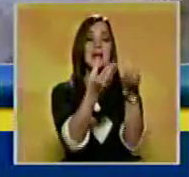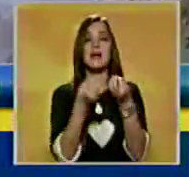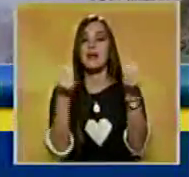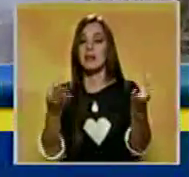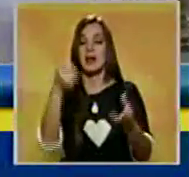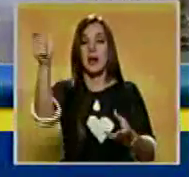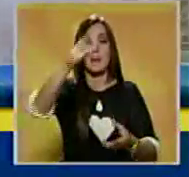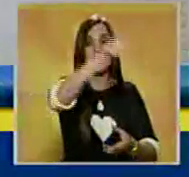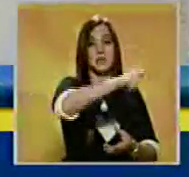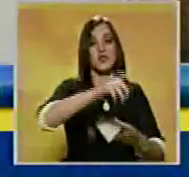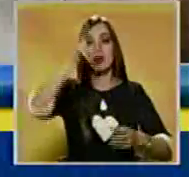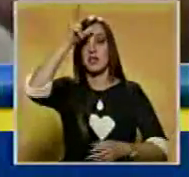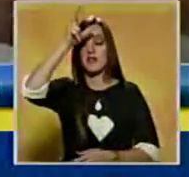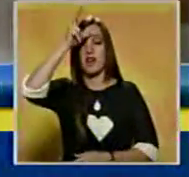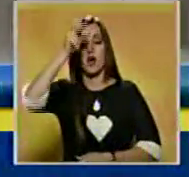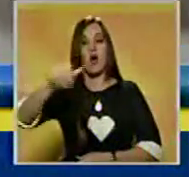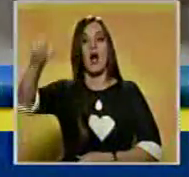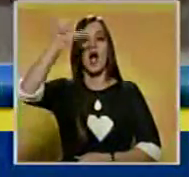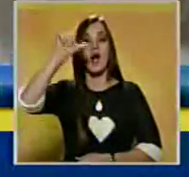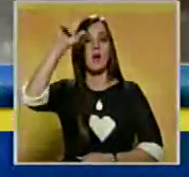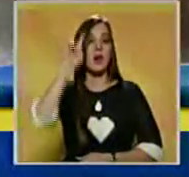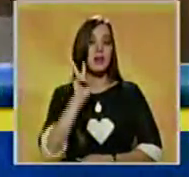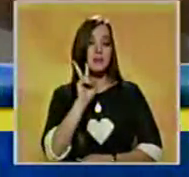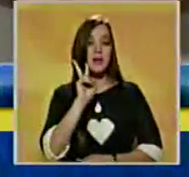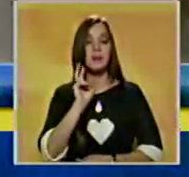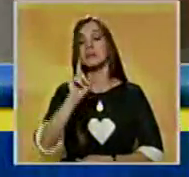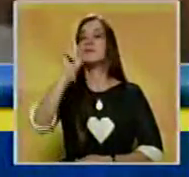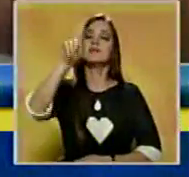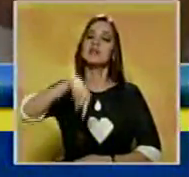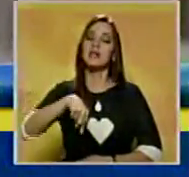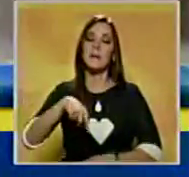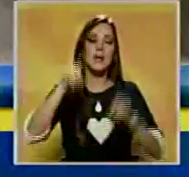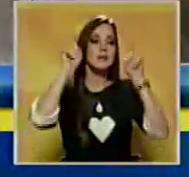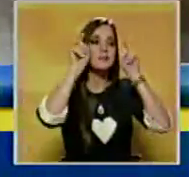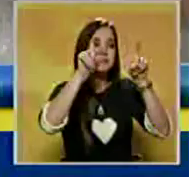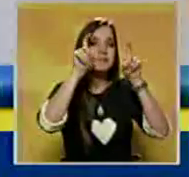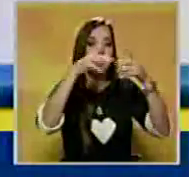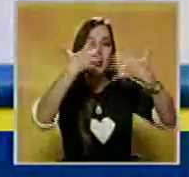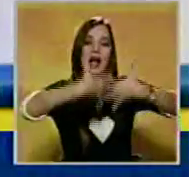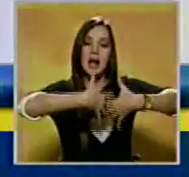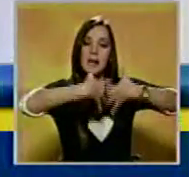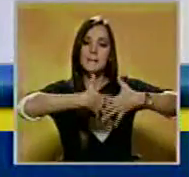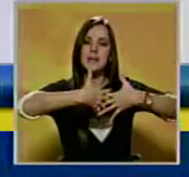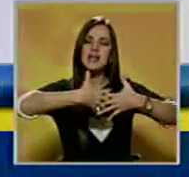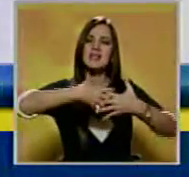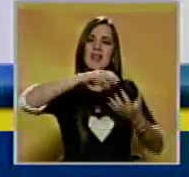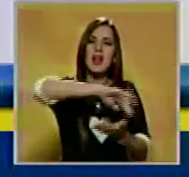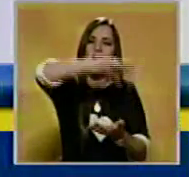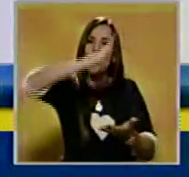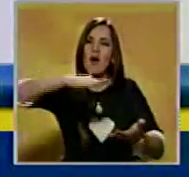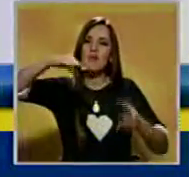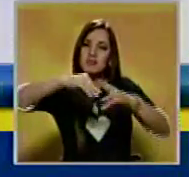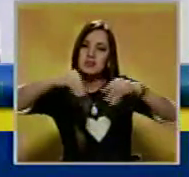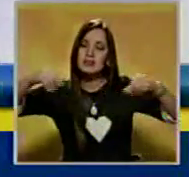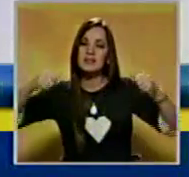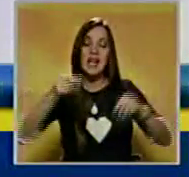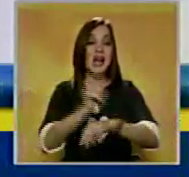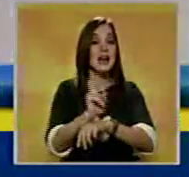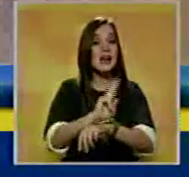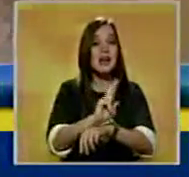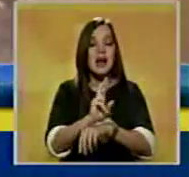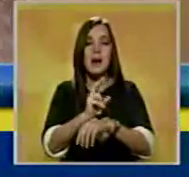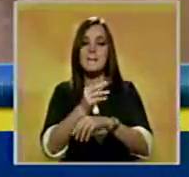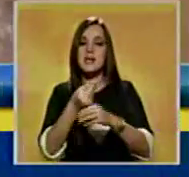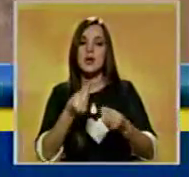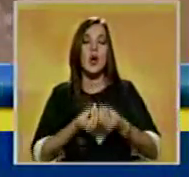habitantes de falcón el suministro de agua también instruya a la hidrológica de los médanos falconianos a acelerar cronogramas de